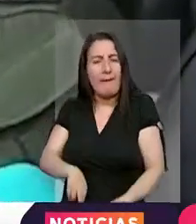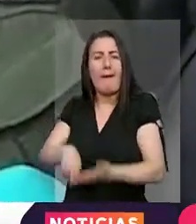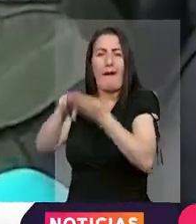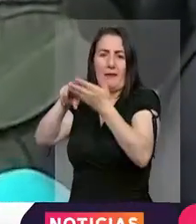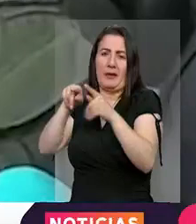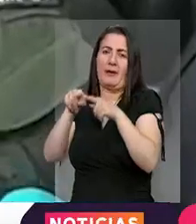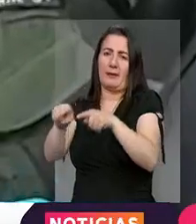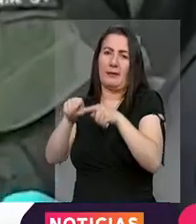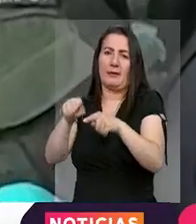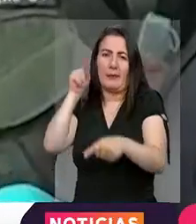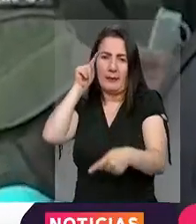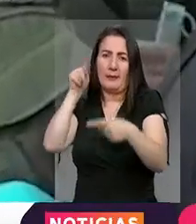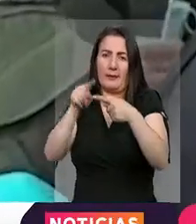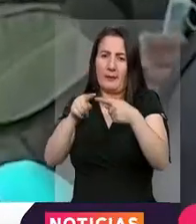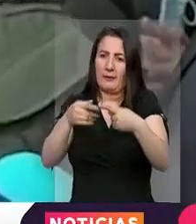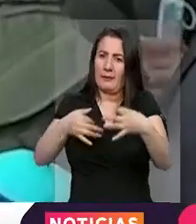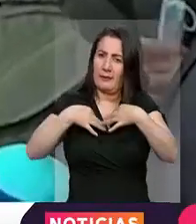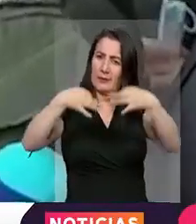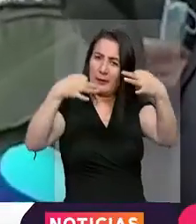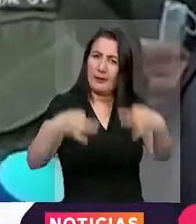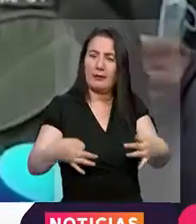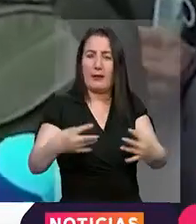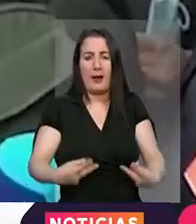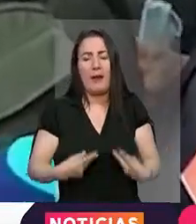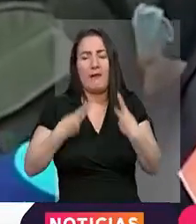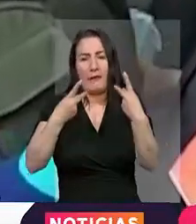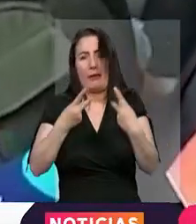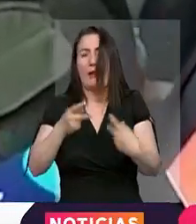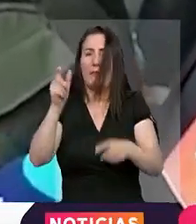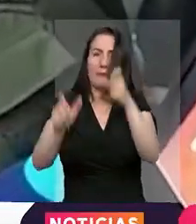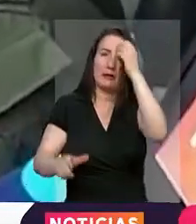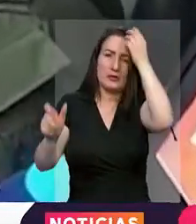Eso implica la dignificación del preso, eso implica